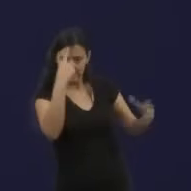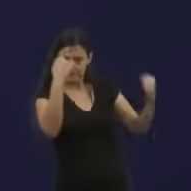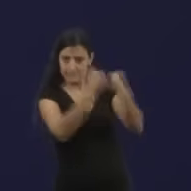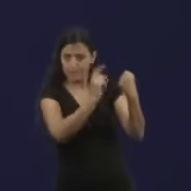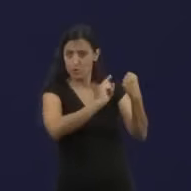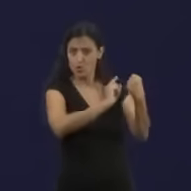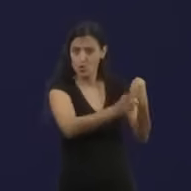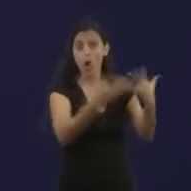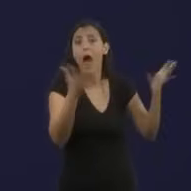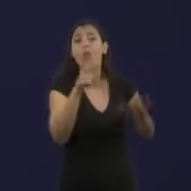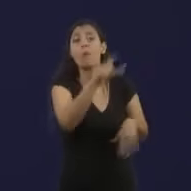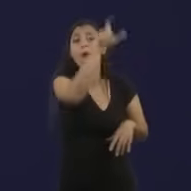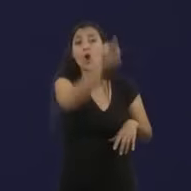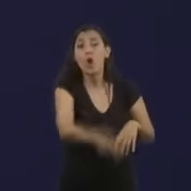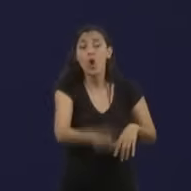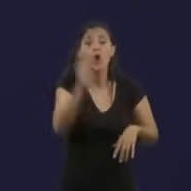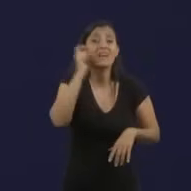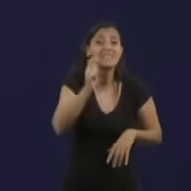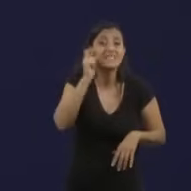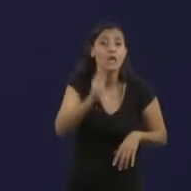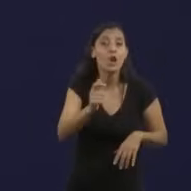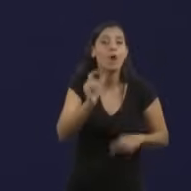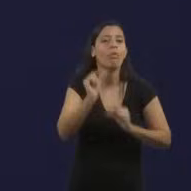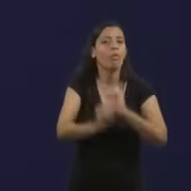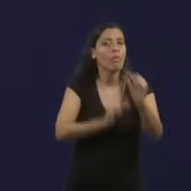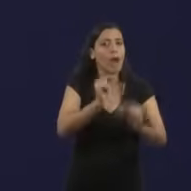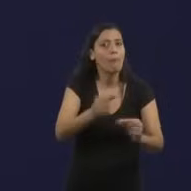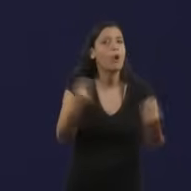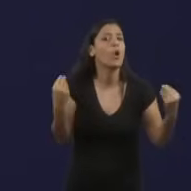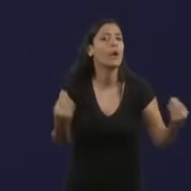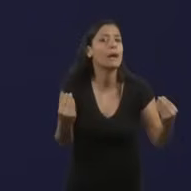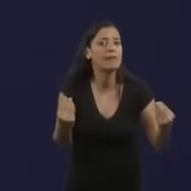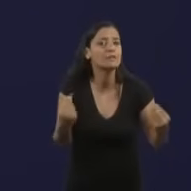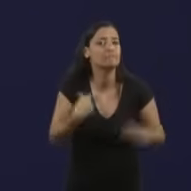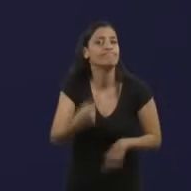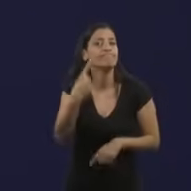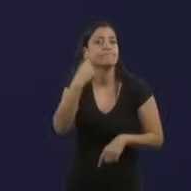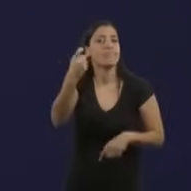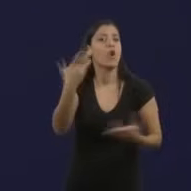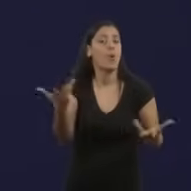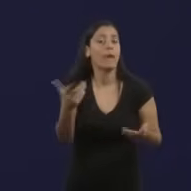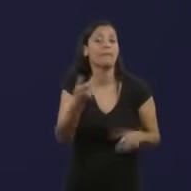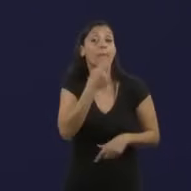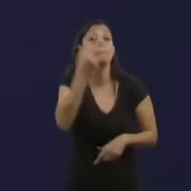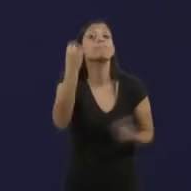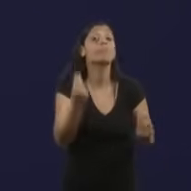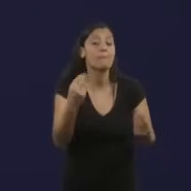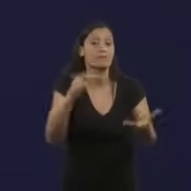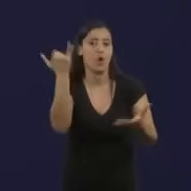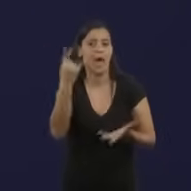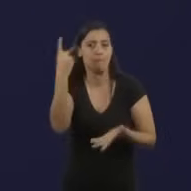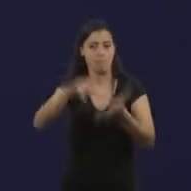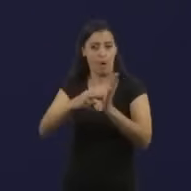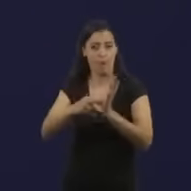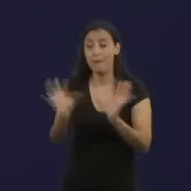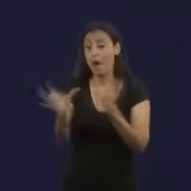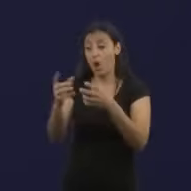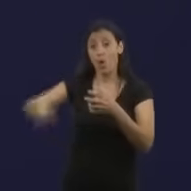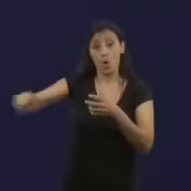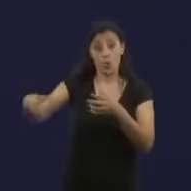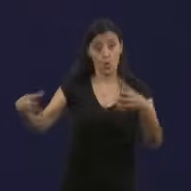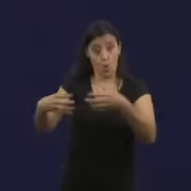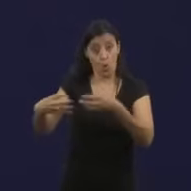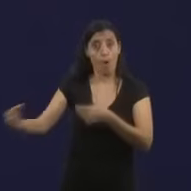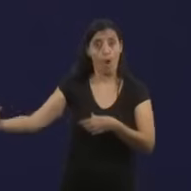vez lo que ocurre es que empezó a leer que la gente qué es lo que pasó porque el problema es que hay un sector de la oposición creo que